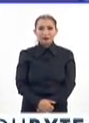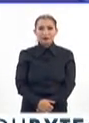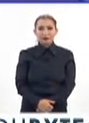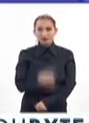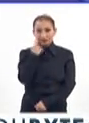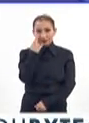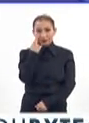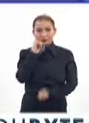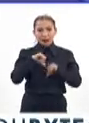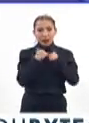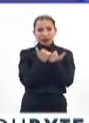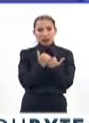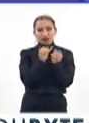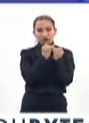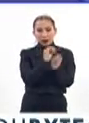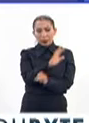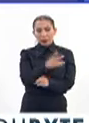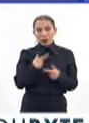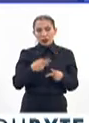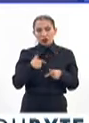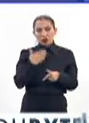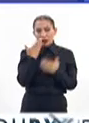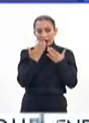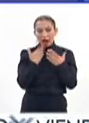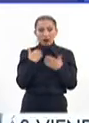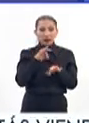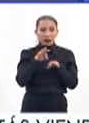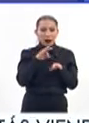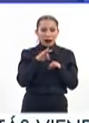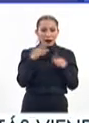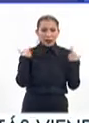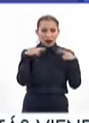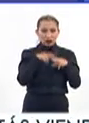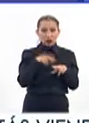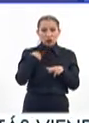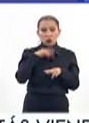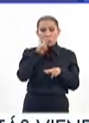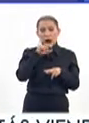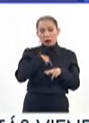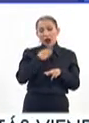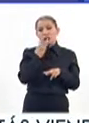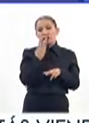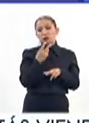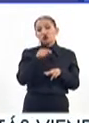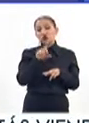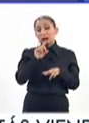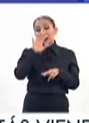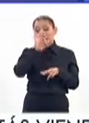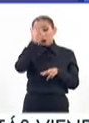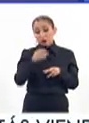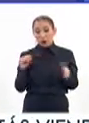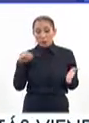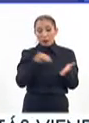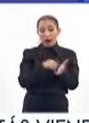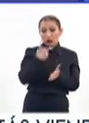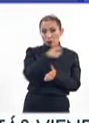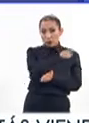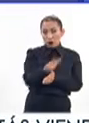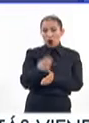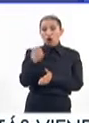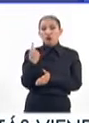Y mire, la Asociación Autónoma del Personal Académico de la UNAM aceptó el incremento de 3.35% directo al salario